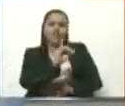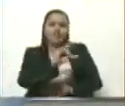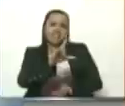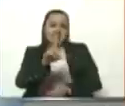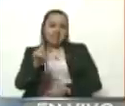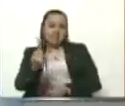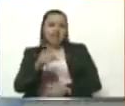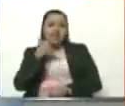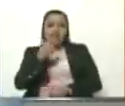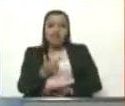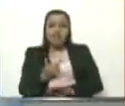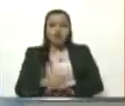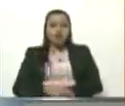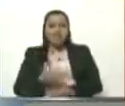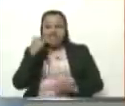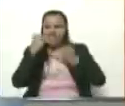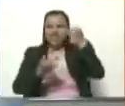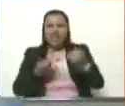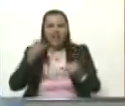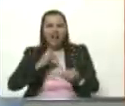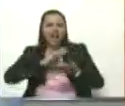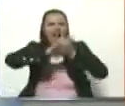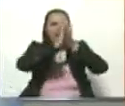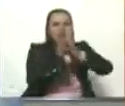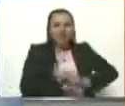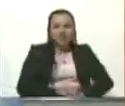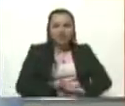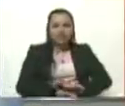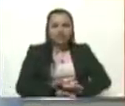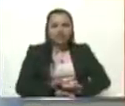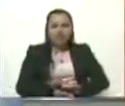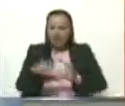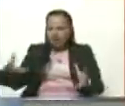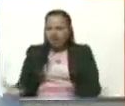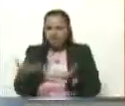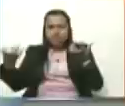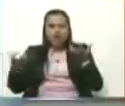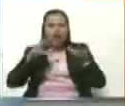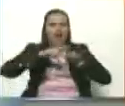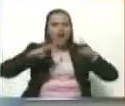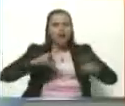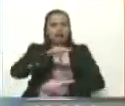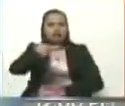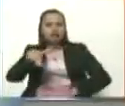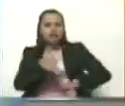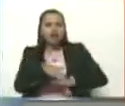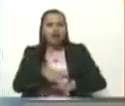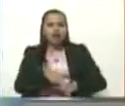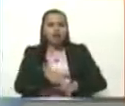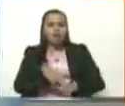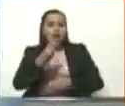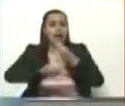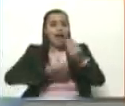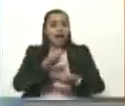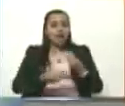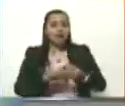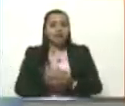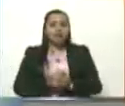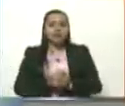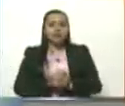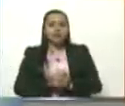en medio del sufrimiento socavar socavar la paz nacional para provocar un